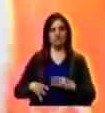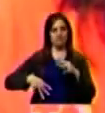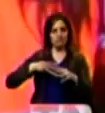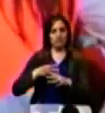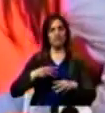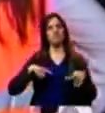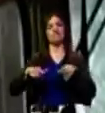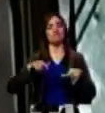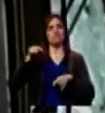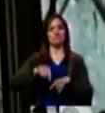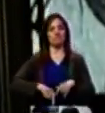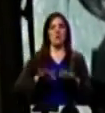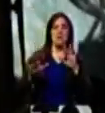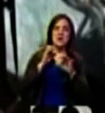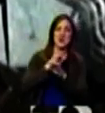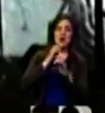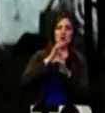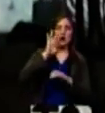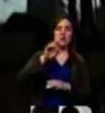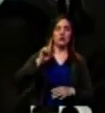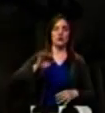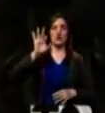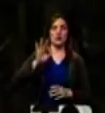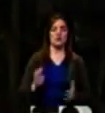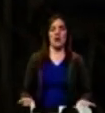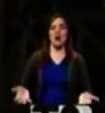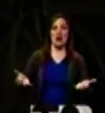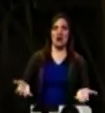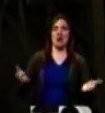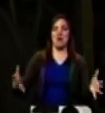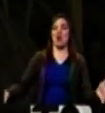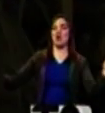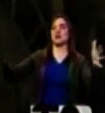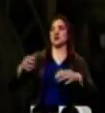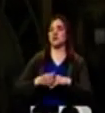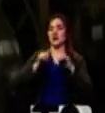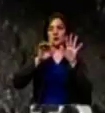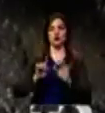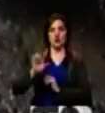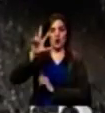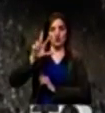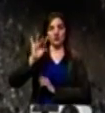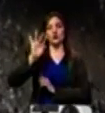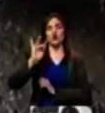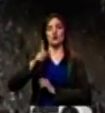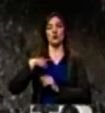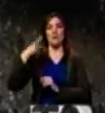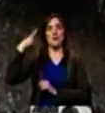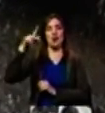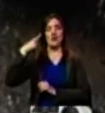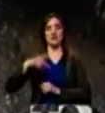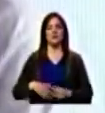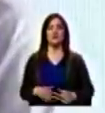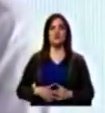este yacimiento cuenta con reservas de aproximadamente 4.9 millones de onzas de oro y 6.8 millones de onzas de plata.